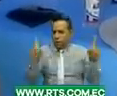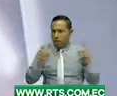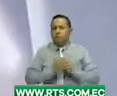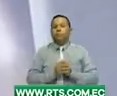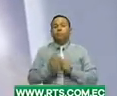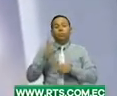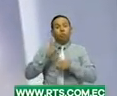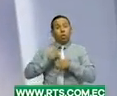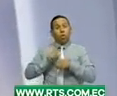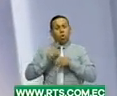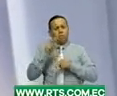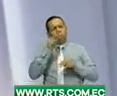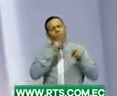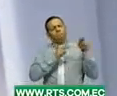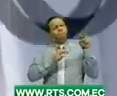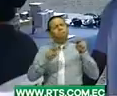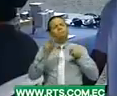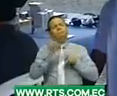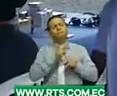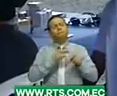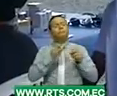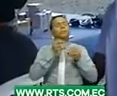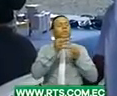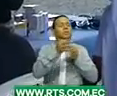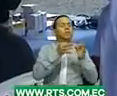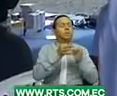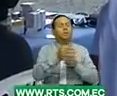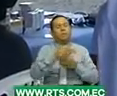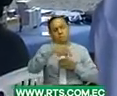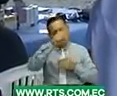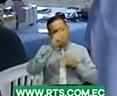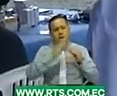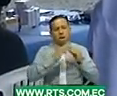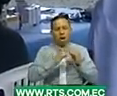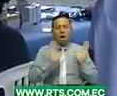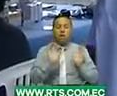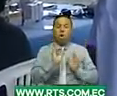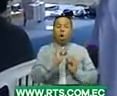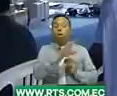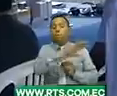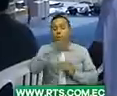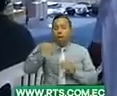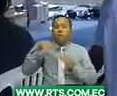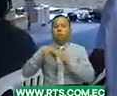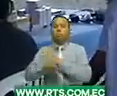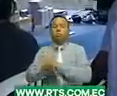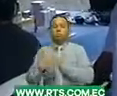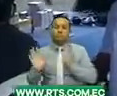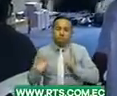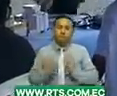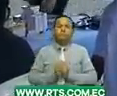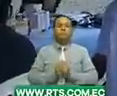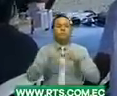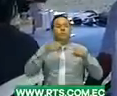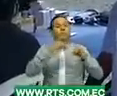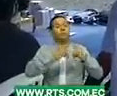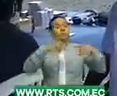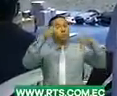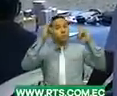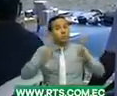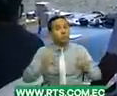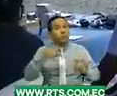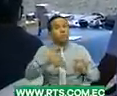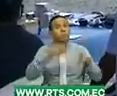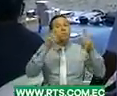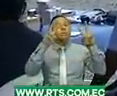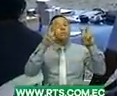determinan este tipo de patologías y se le explica al paciente que se necesita realmente un médico general. Esta es una carpa realmente que atiende